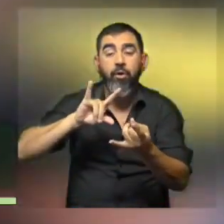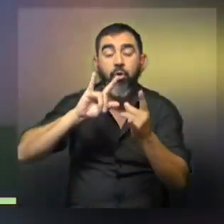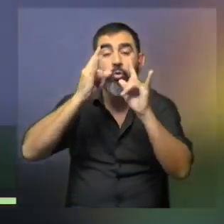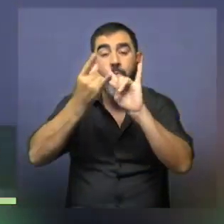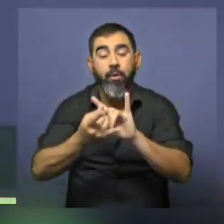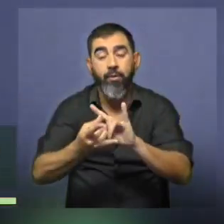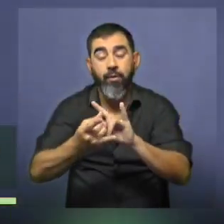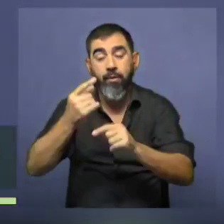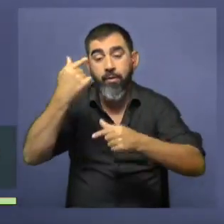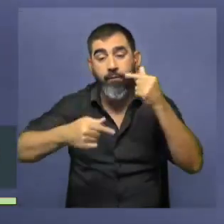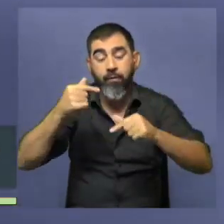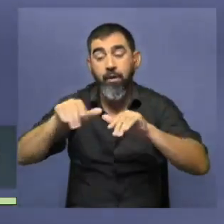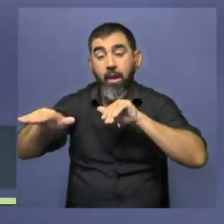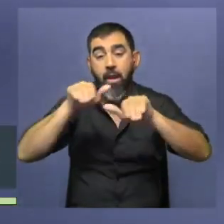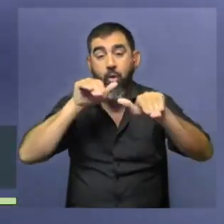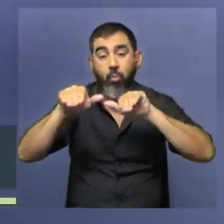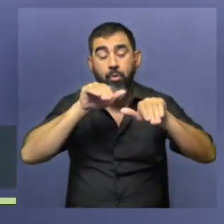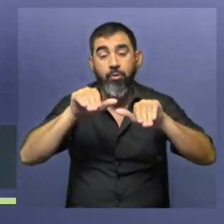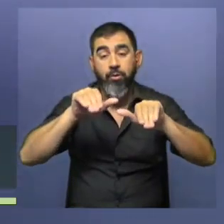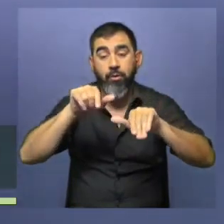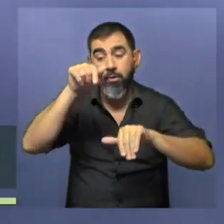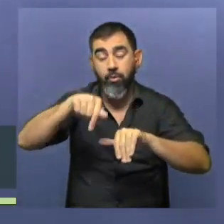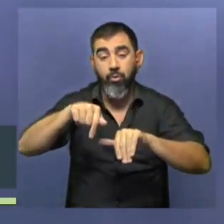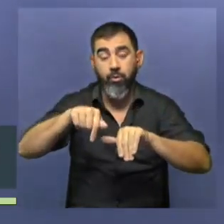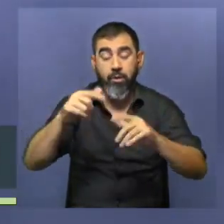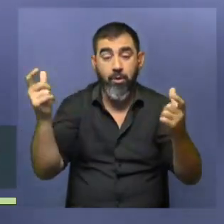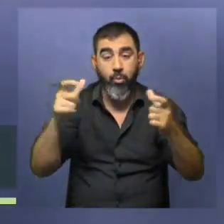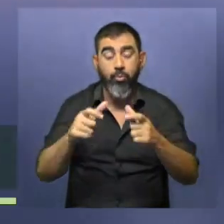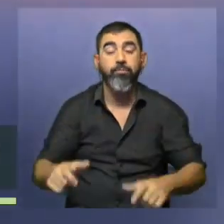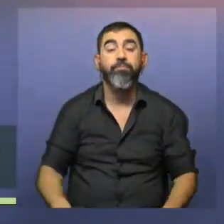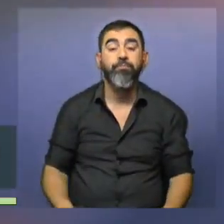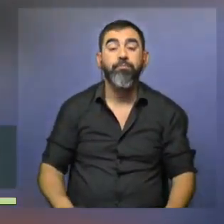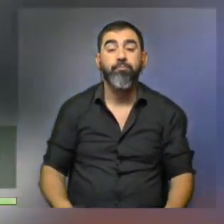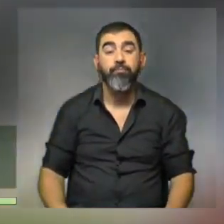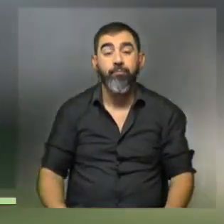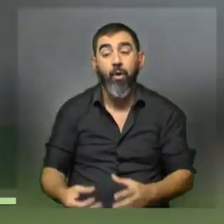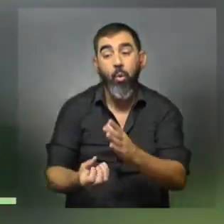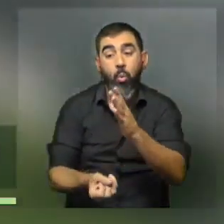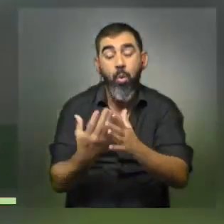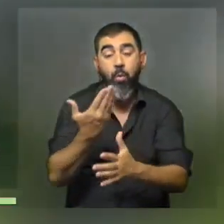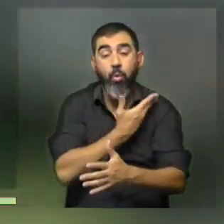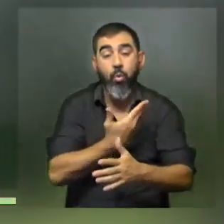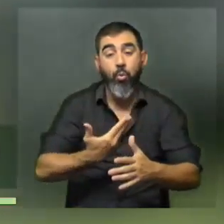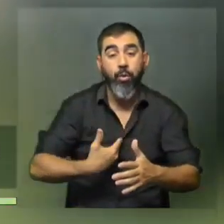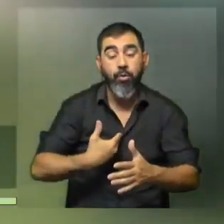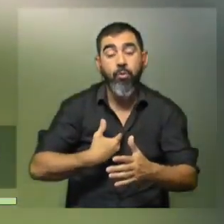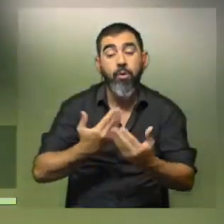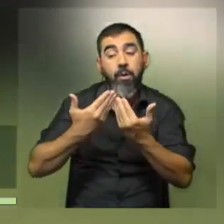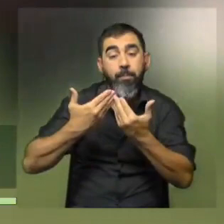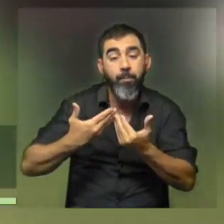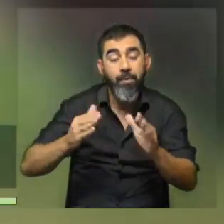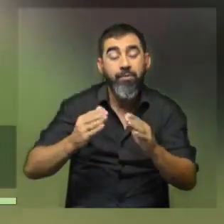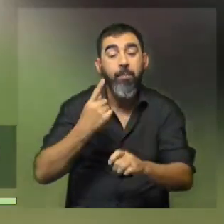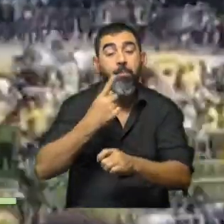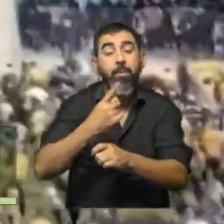electos en la convocatoria democráticos que la nueva legislatura la posesión